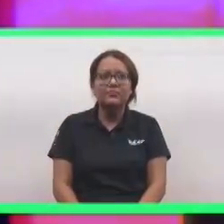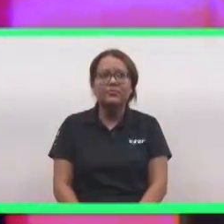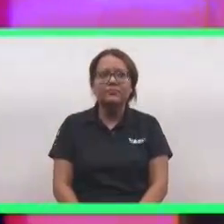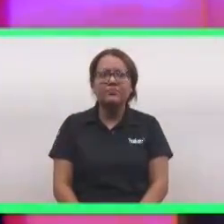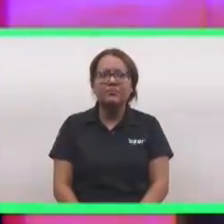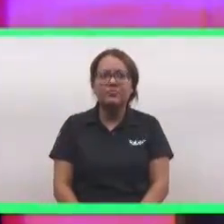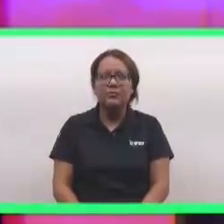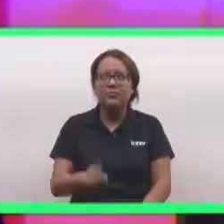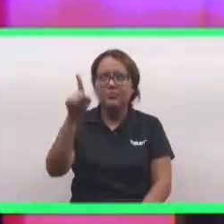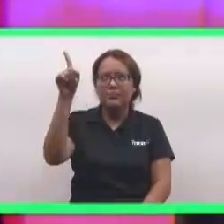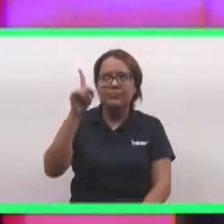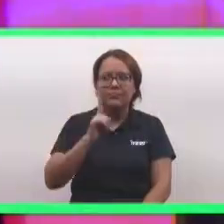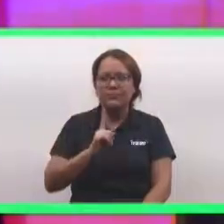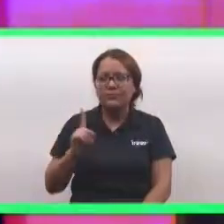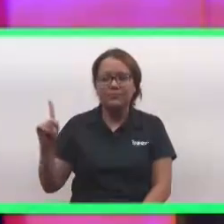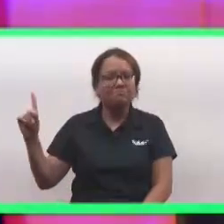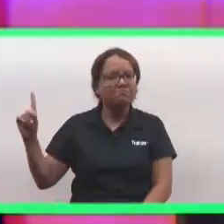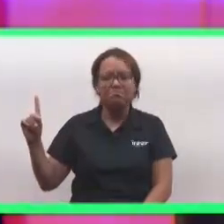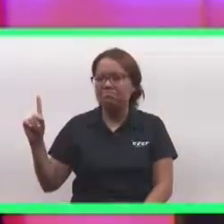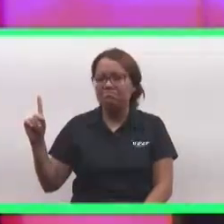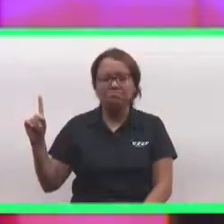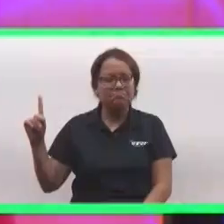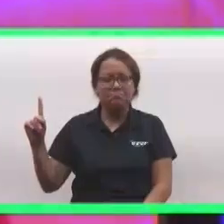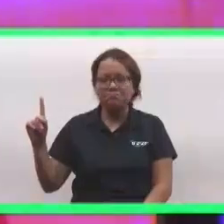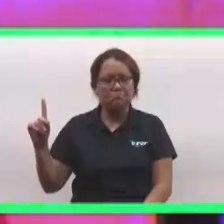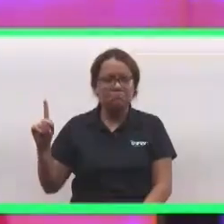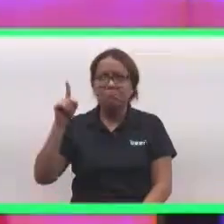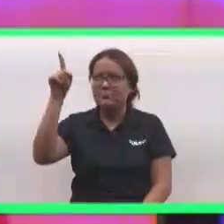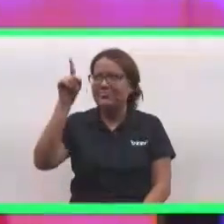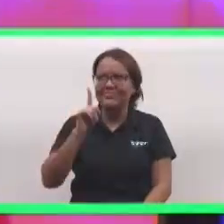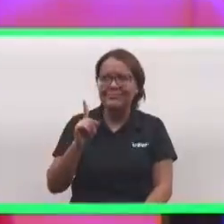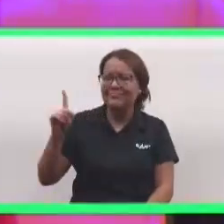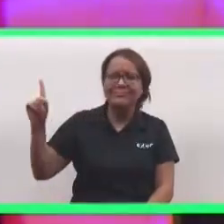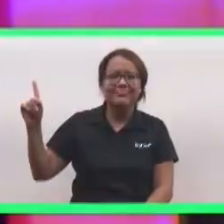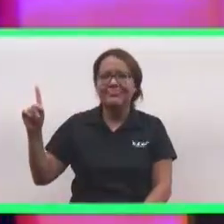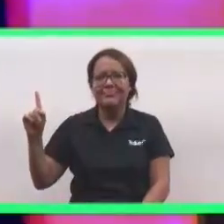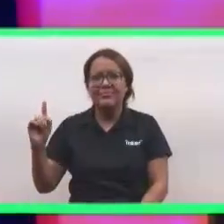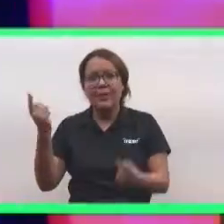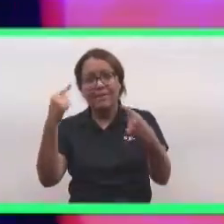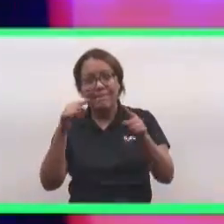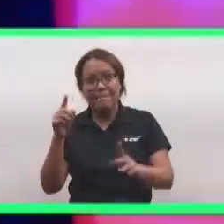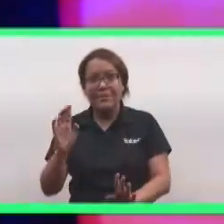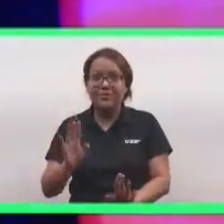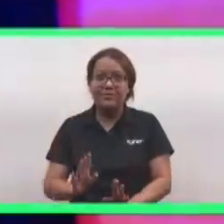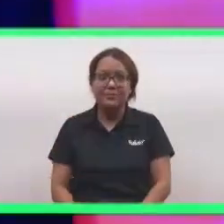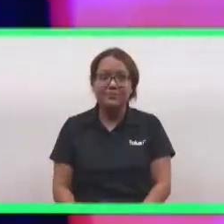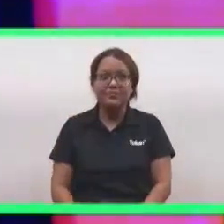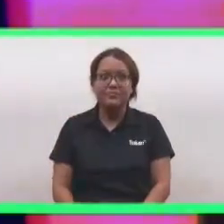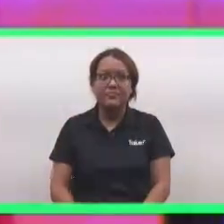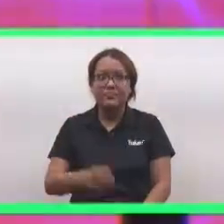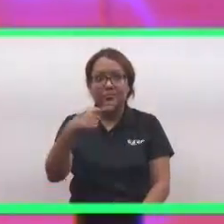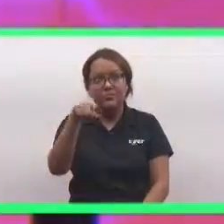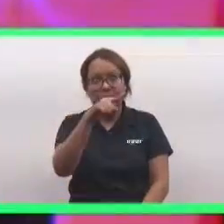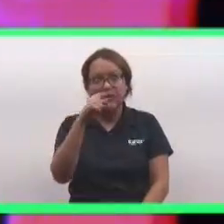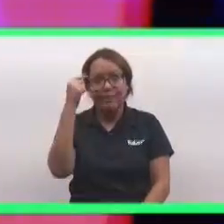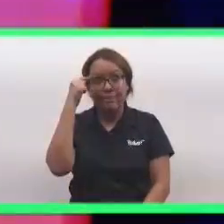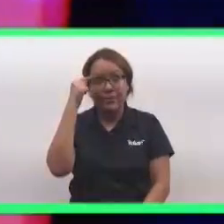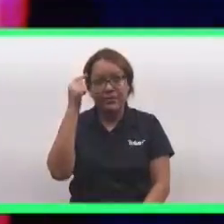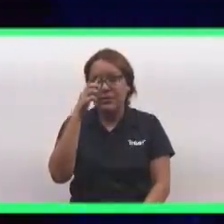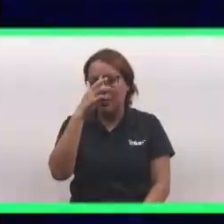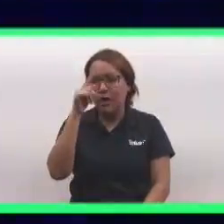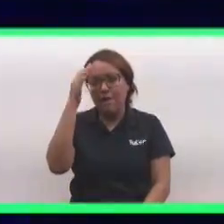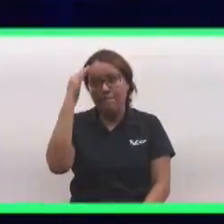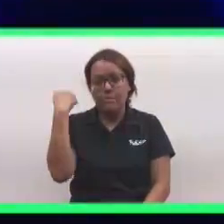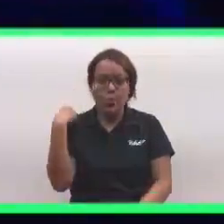No lo va a dejar, no lo va a desamparar. Pero como no se puede manifestar, porque usted quiere que un hombre, una mujer,